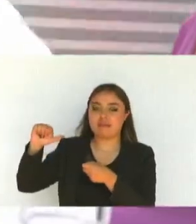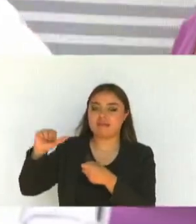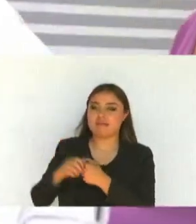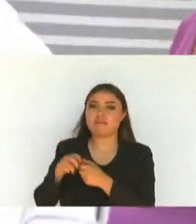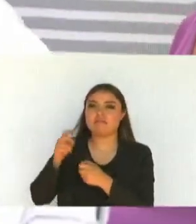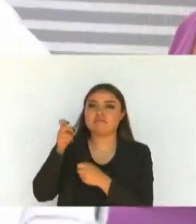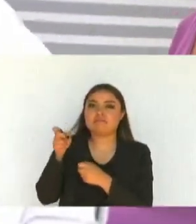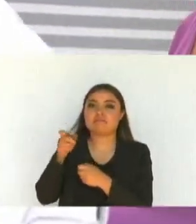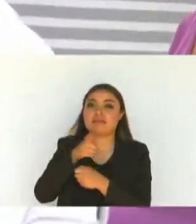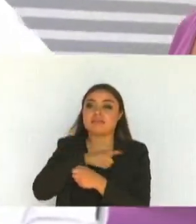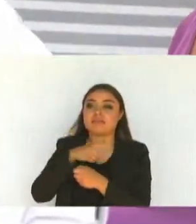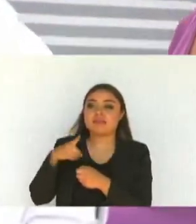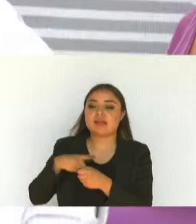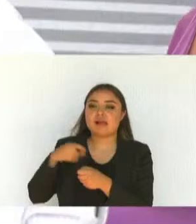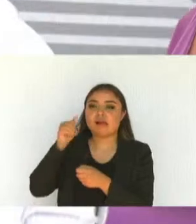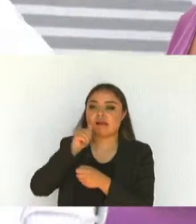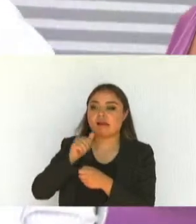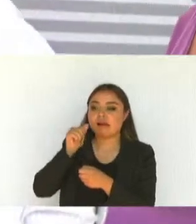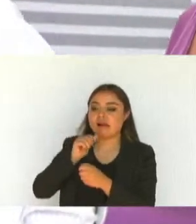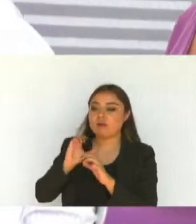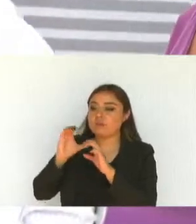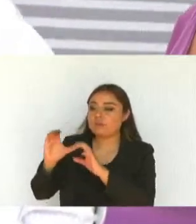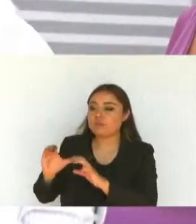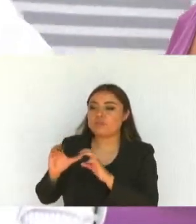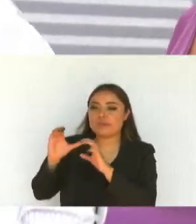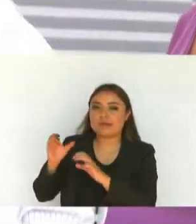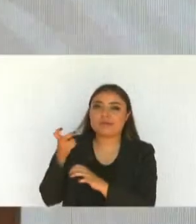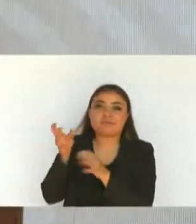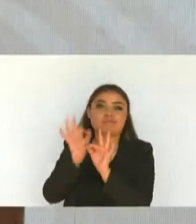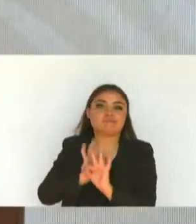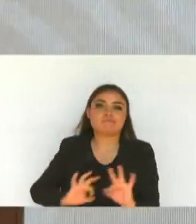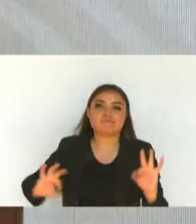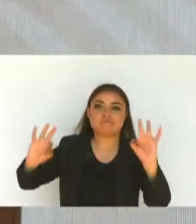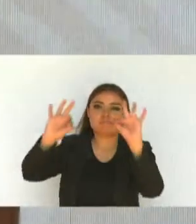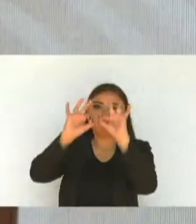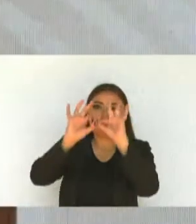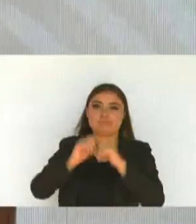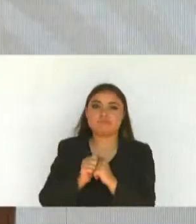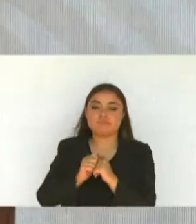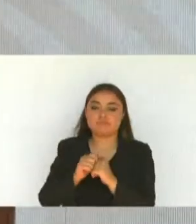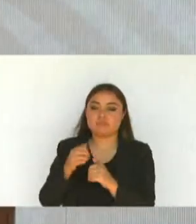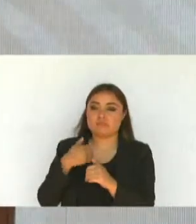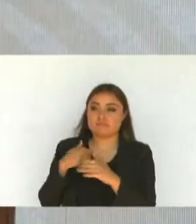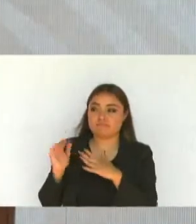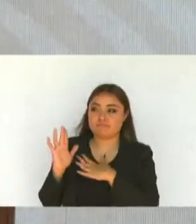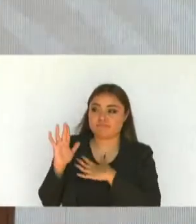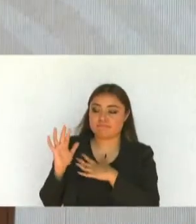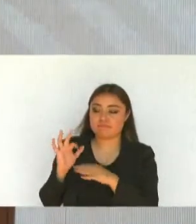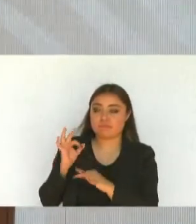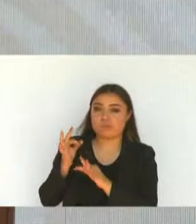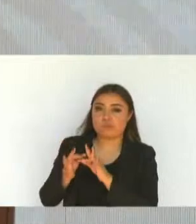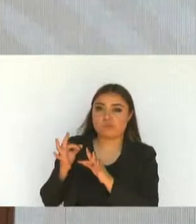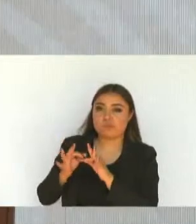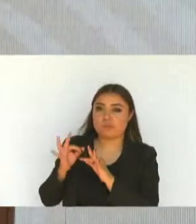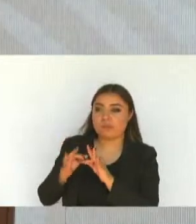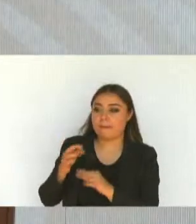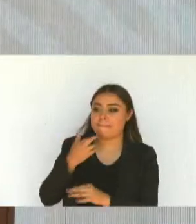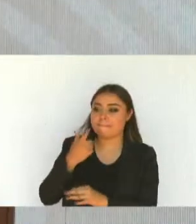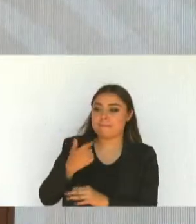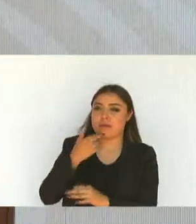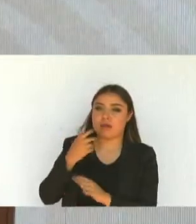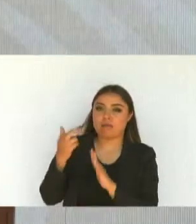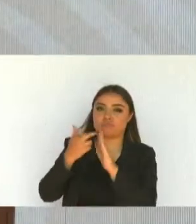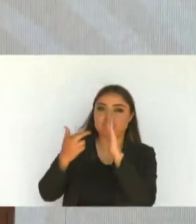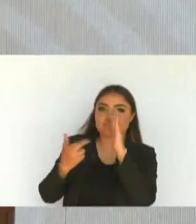eje prioritario en el desempeño de sus operaciones. Tenemos el compromiso de aplicar los mejores estándares en